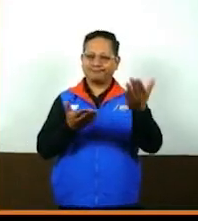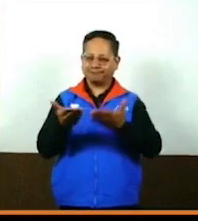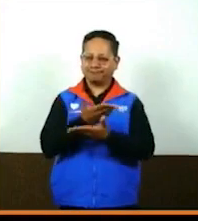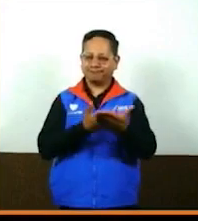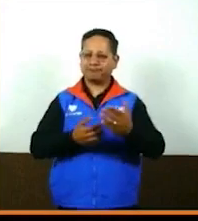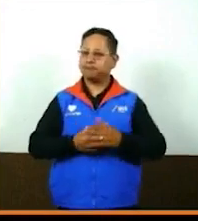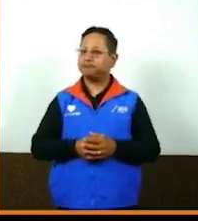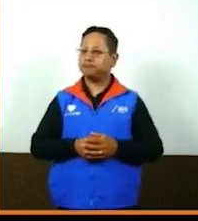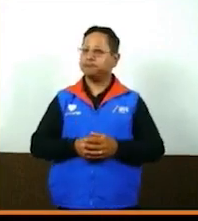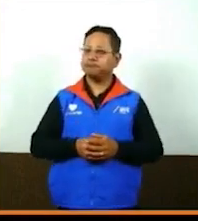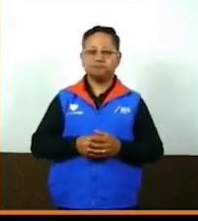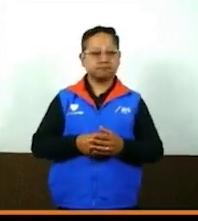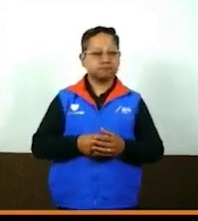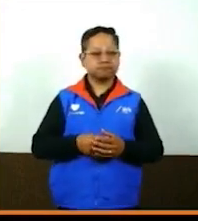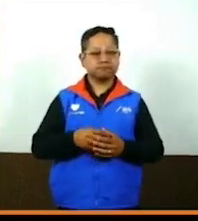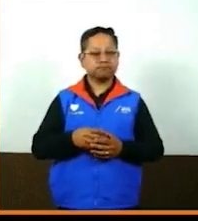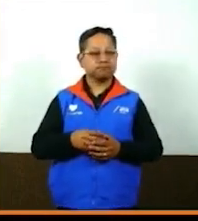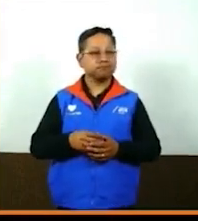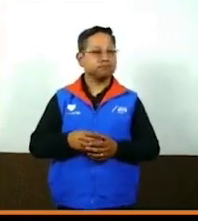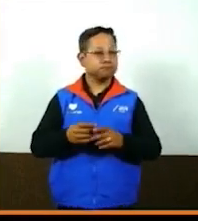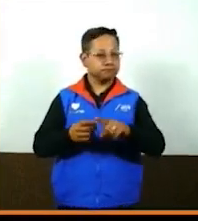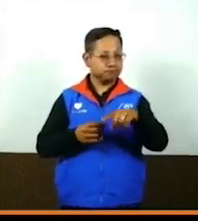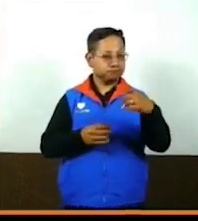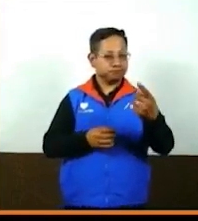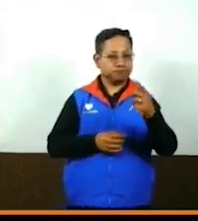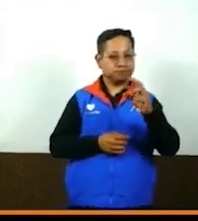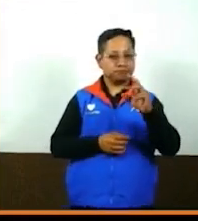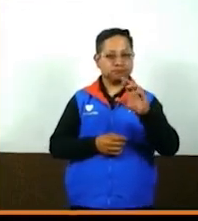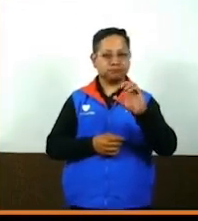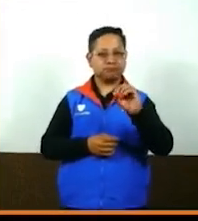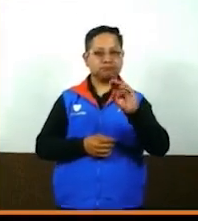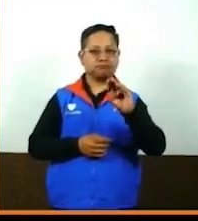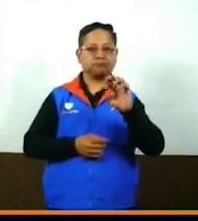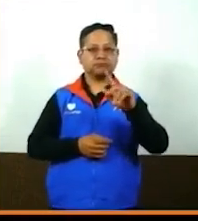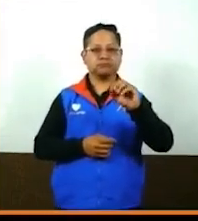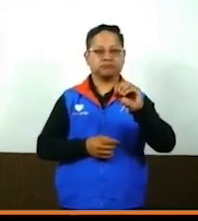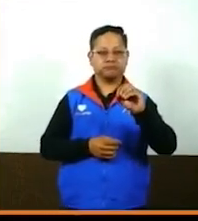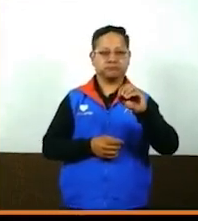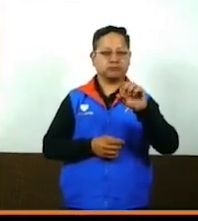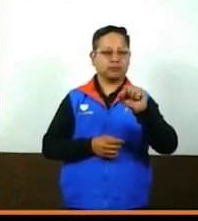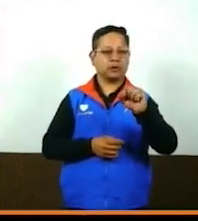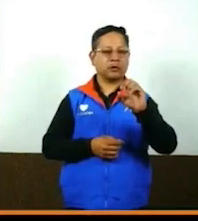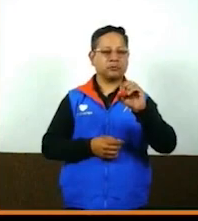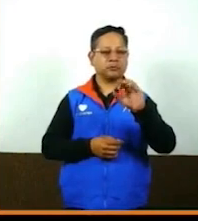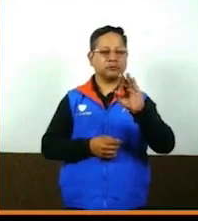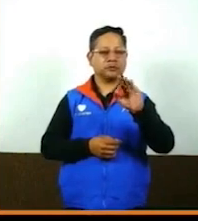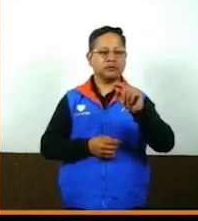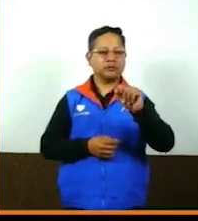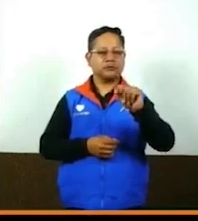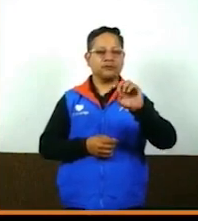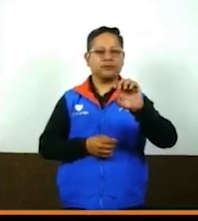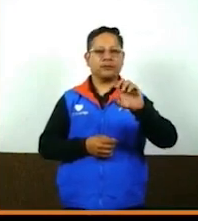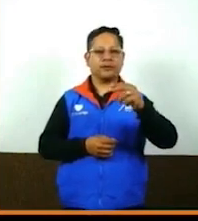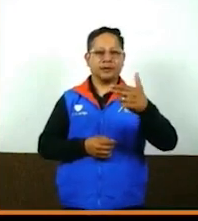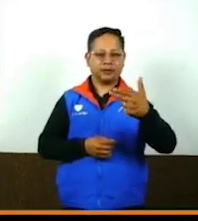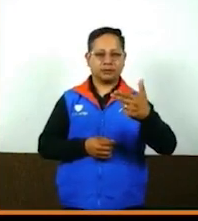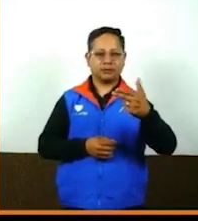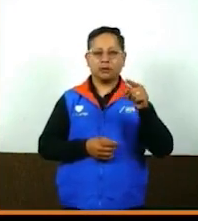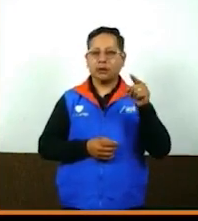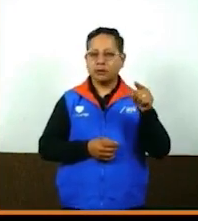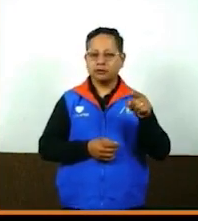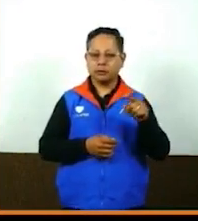compartir. Y bueno, pues ahora vamos con Roberto, ¿no?, de Softec. Pues después de esta